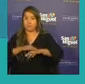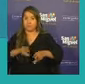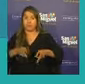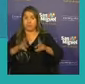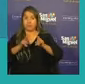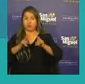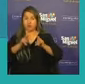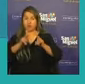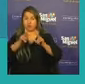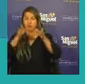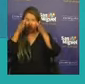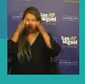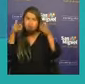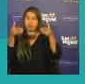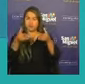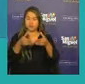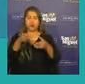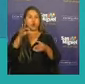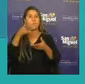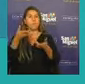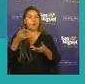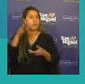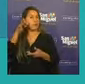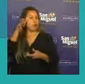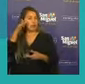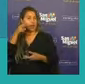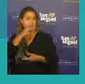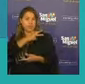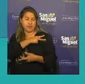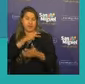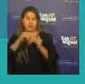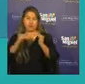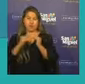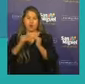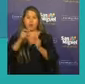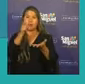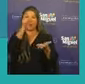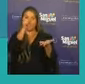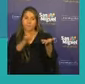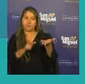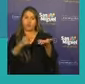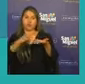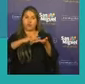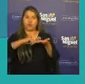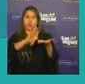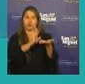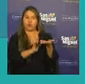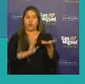dirigidos. Mujeres, jefas de hogar, cuidadoras.